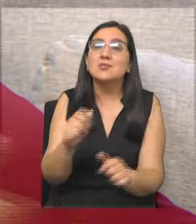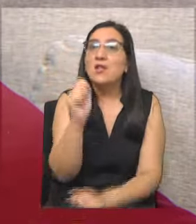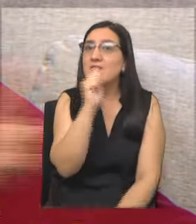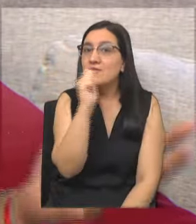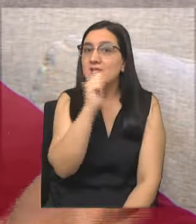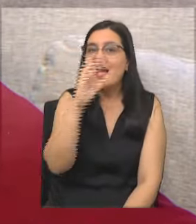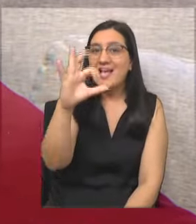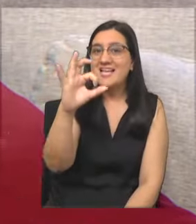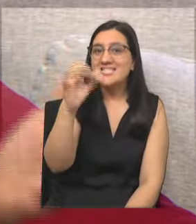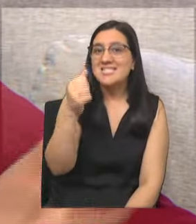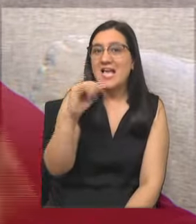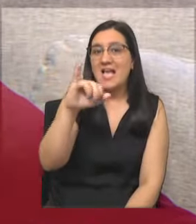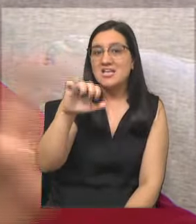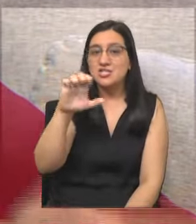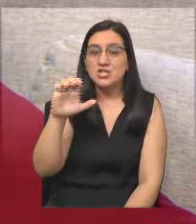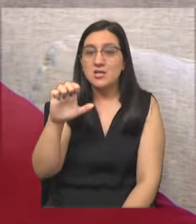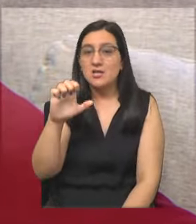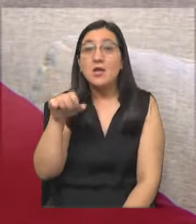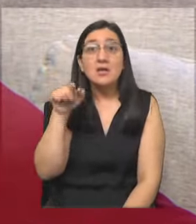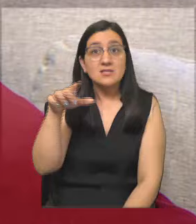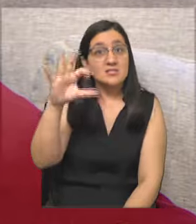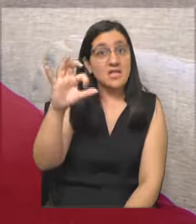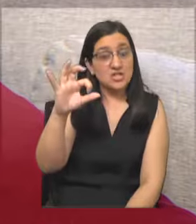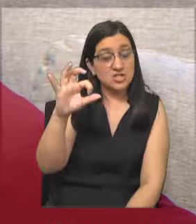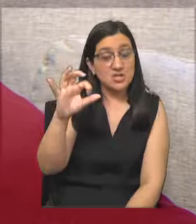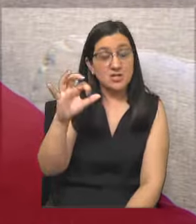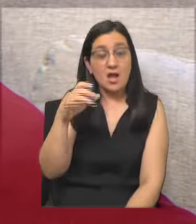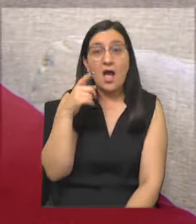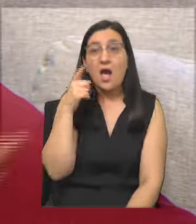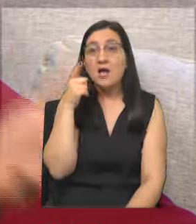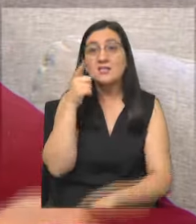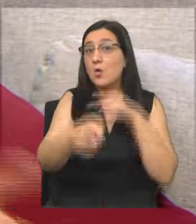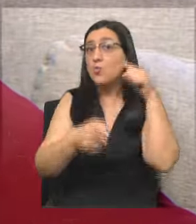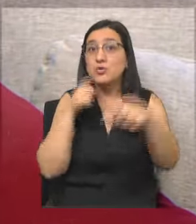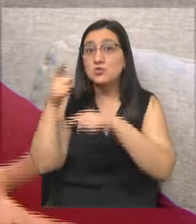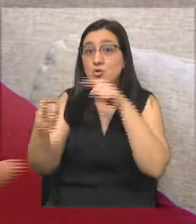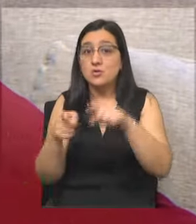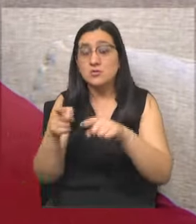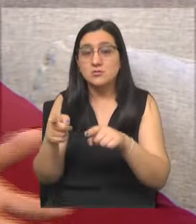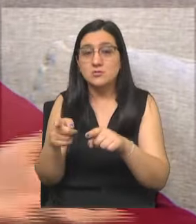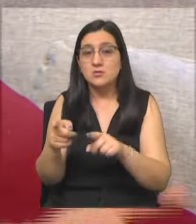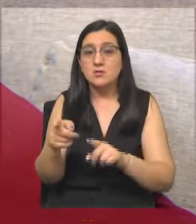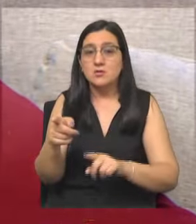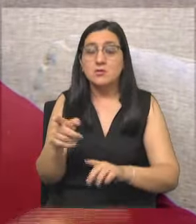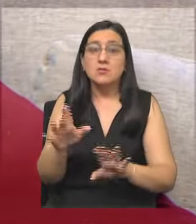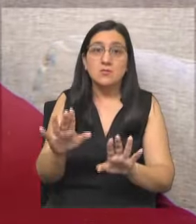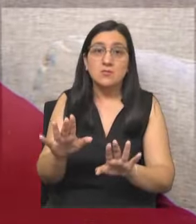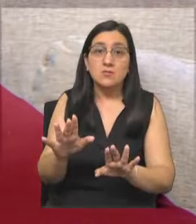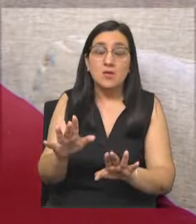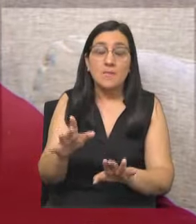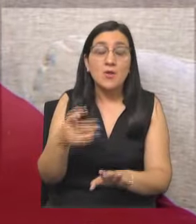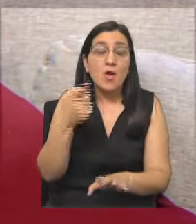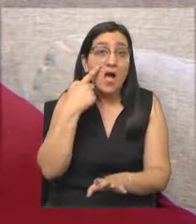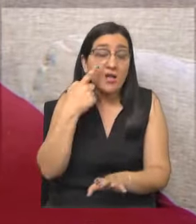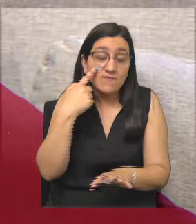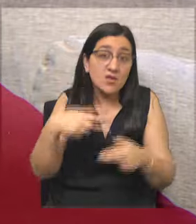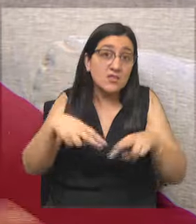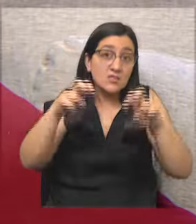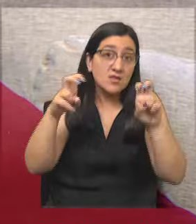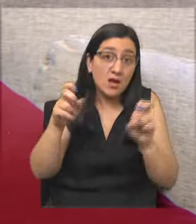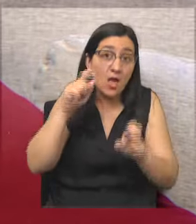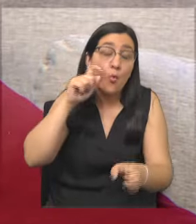Salle hace una serie de acusaciones. Es Salle siendo Salle, algunas se descubrirá o no, para eso está la justicia, ¿no? Para ver